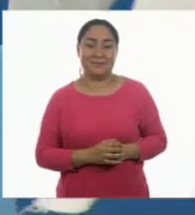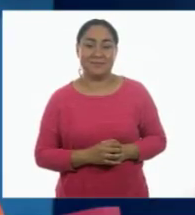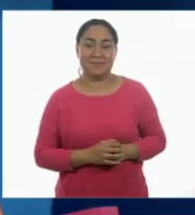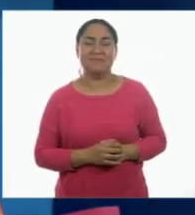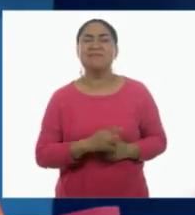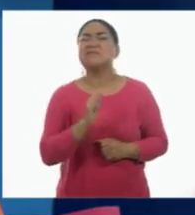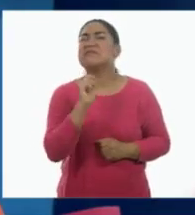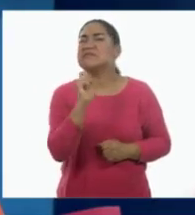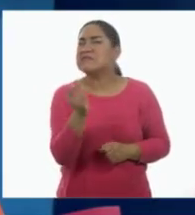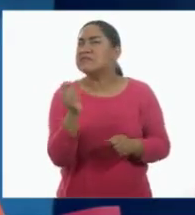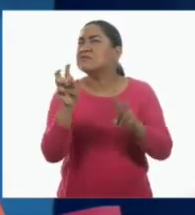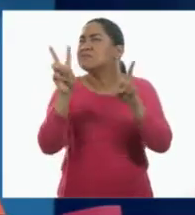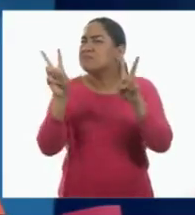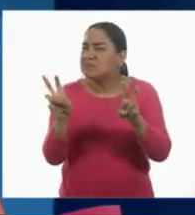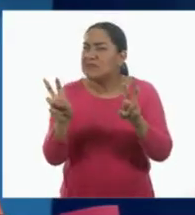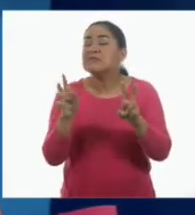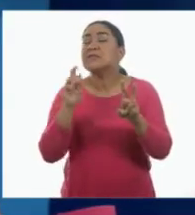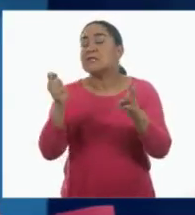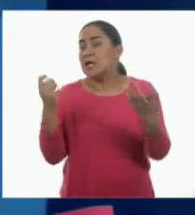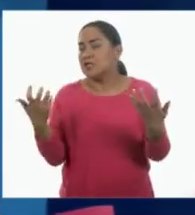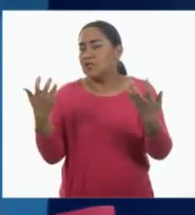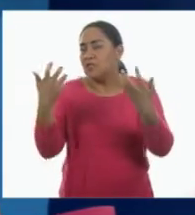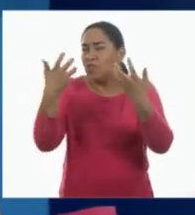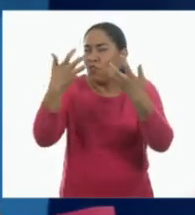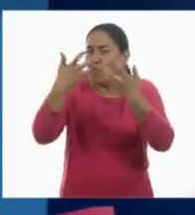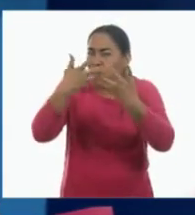que tratará sobre fusiones